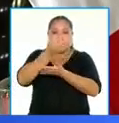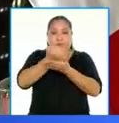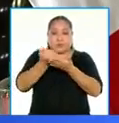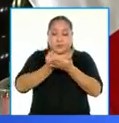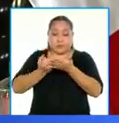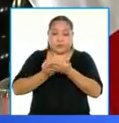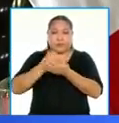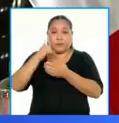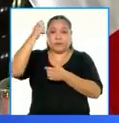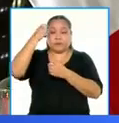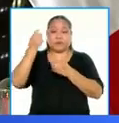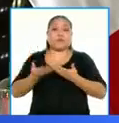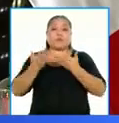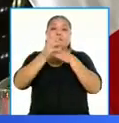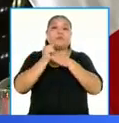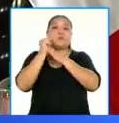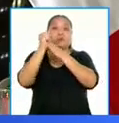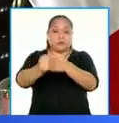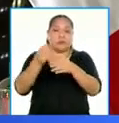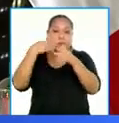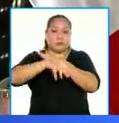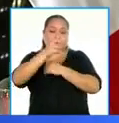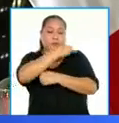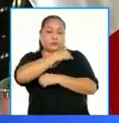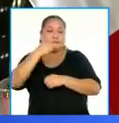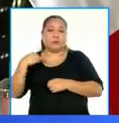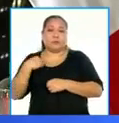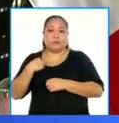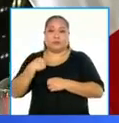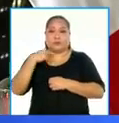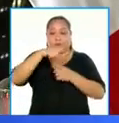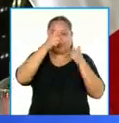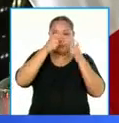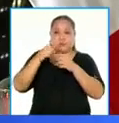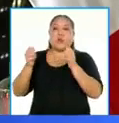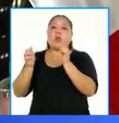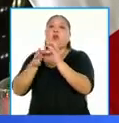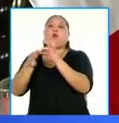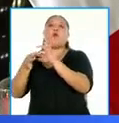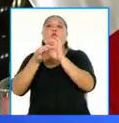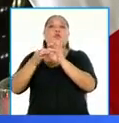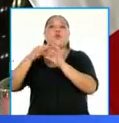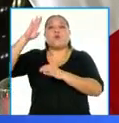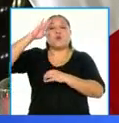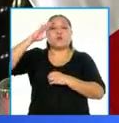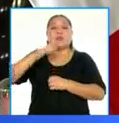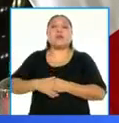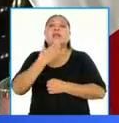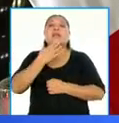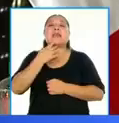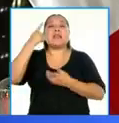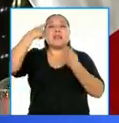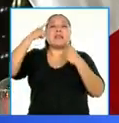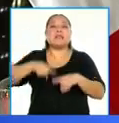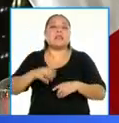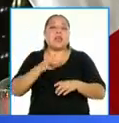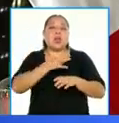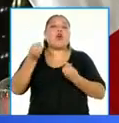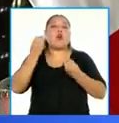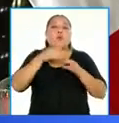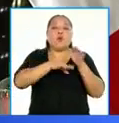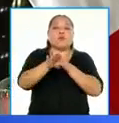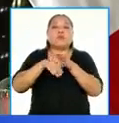dar orientaciones desde el Ministerio del Interior en coordinación con la policía. Pero quien desarrolla las operaciones, quien decide técnica y profesionalmente las